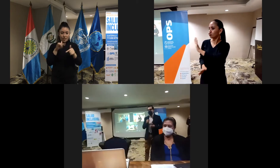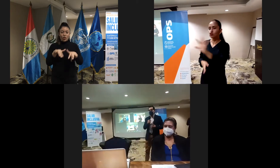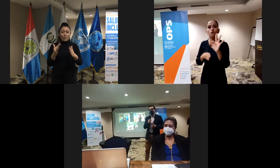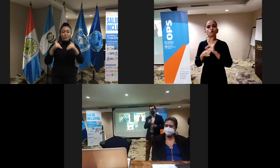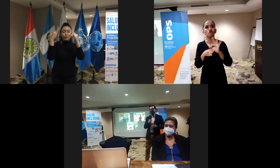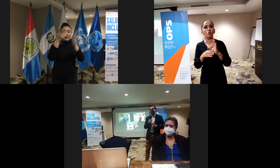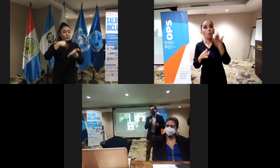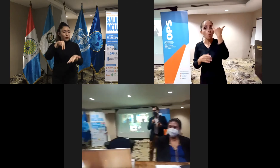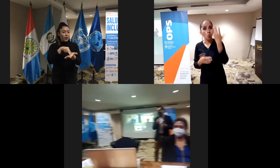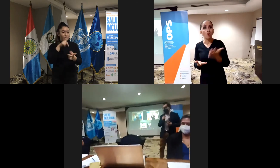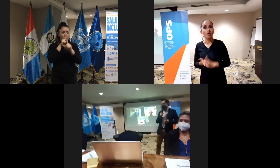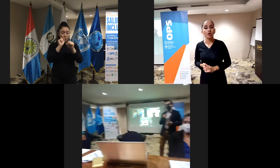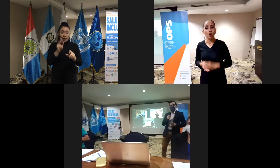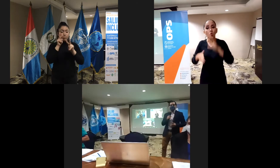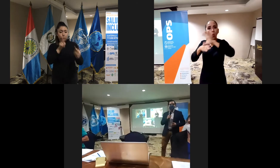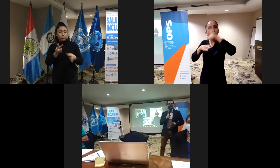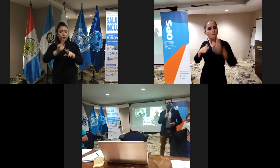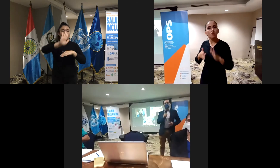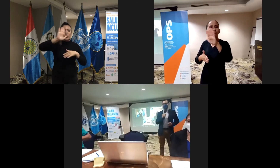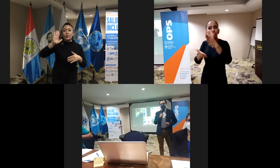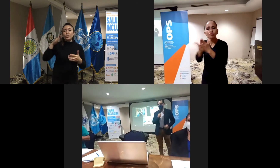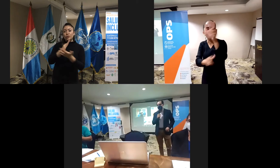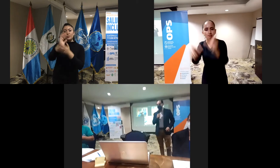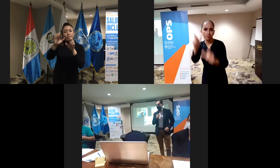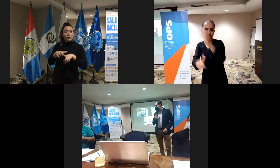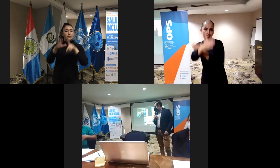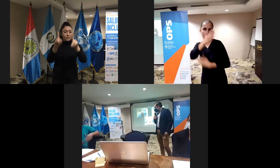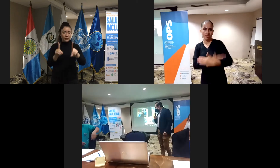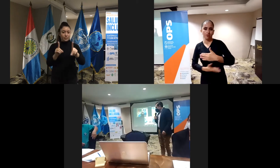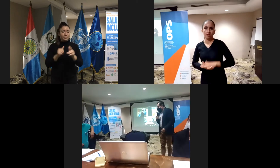en cuanto a velar por el cumplimiento de los derechos de las personas con discapacidad.